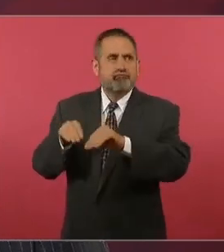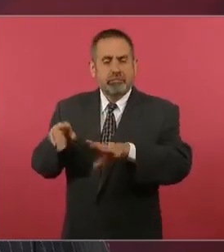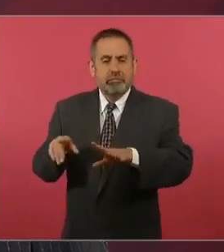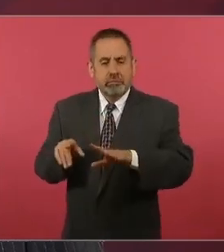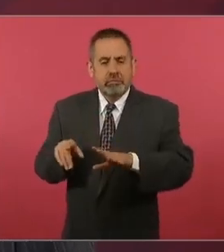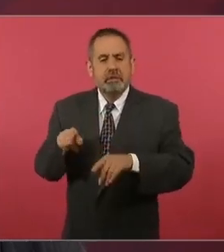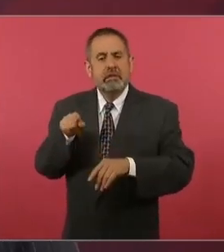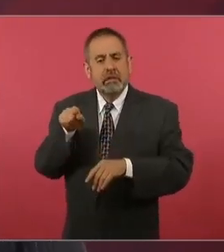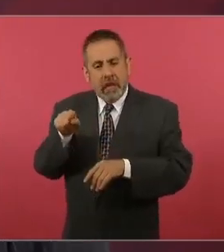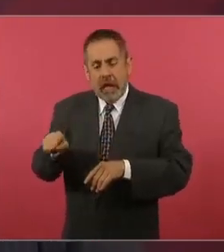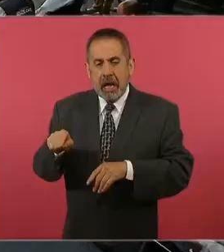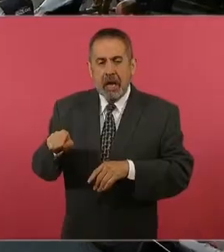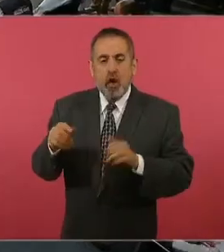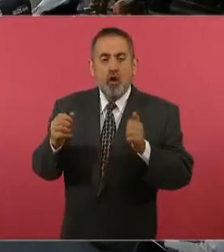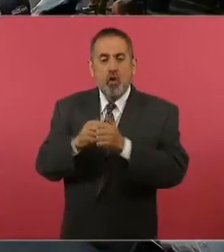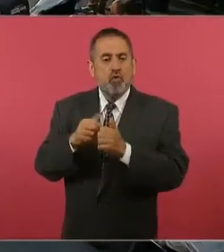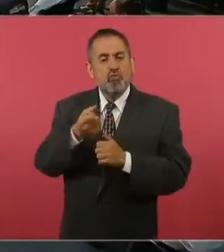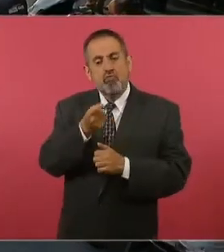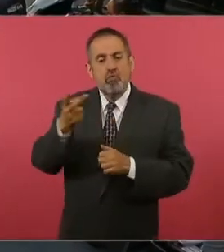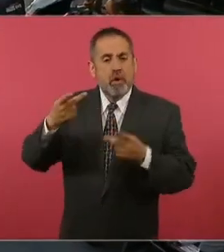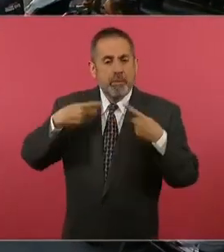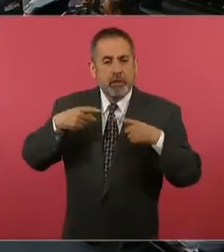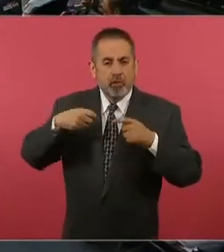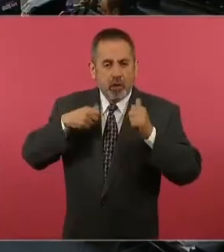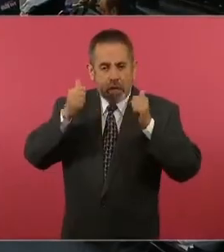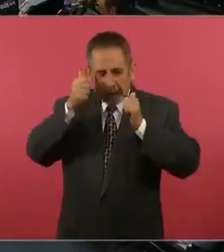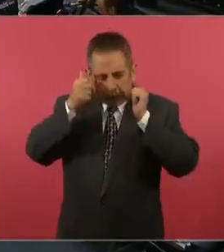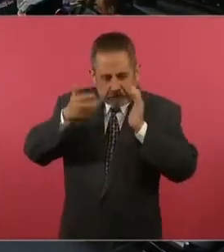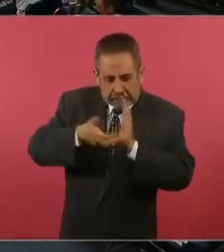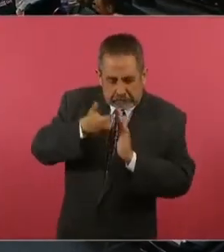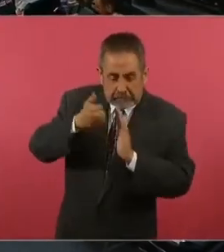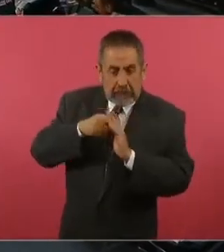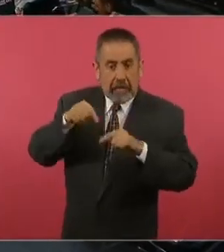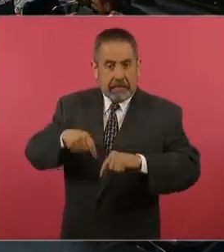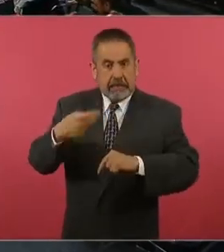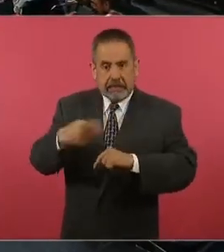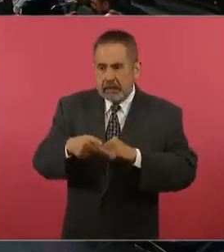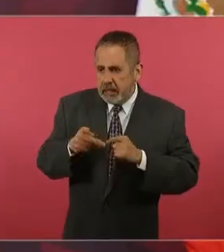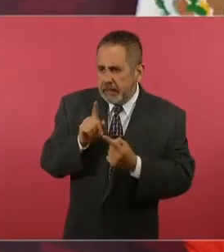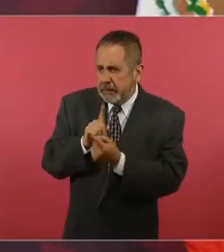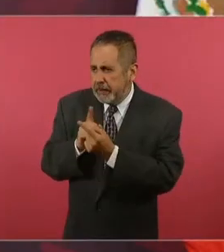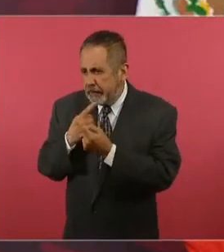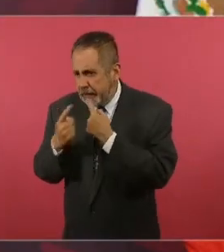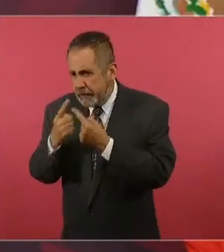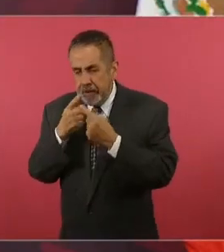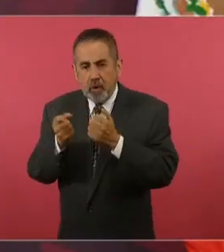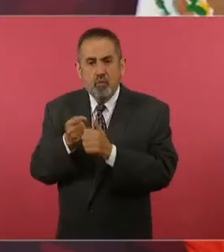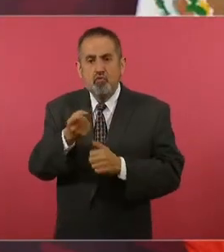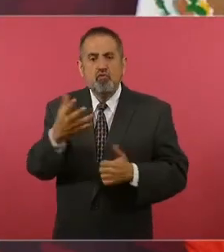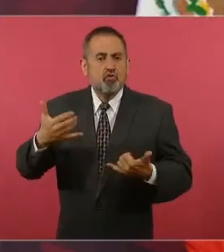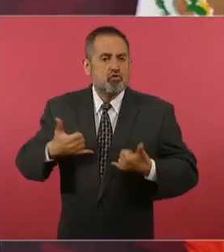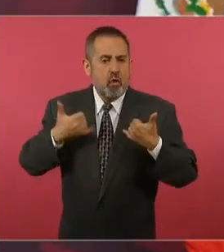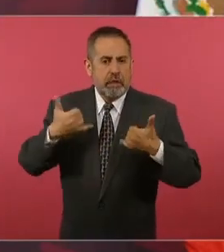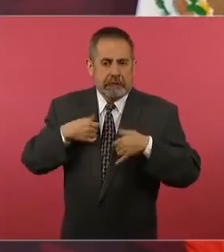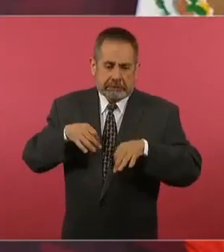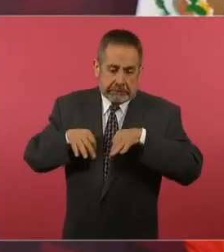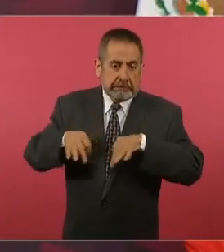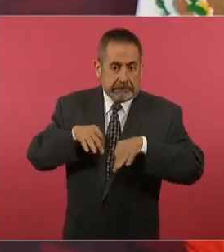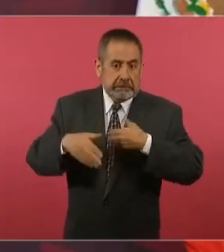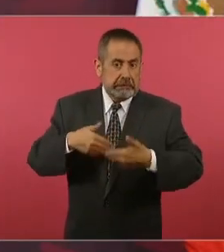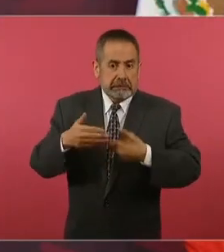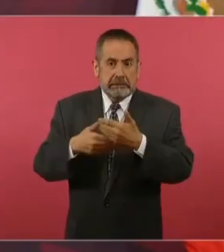y vamos a tener un encuentro con arqueólogos del país, sobre todo los jóvenes arqueólogos que están